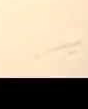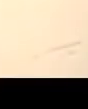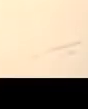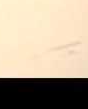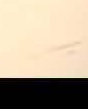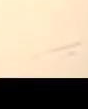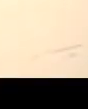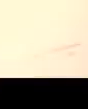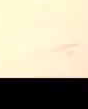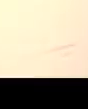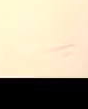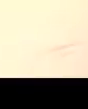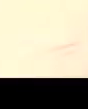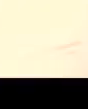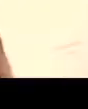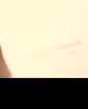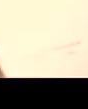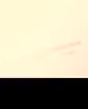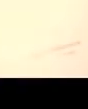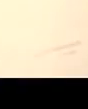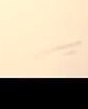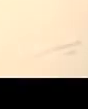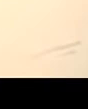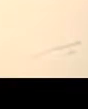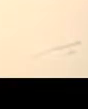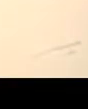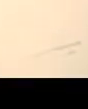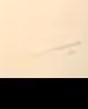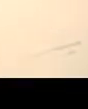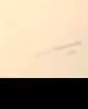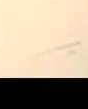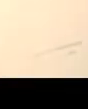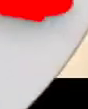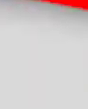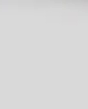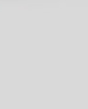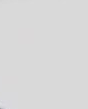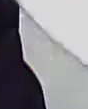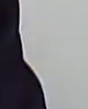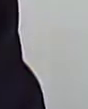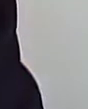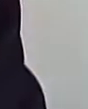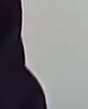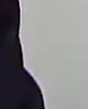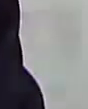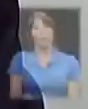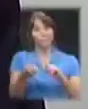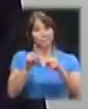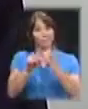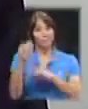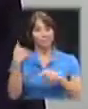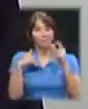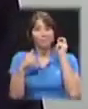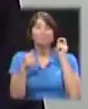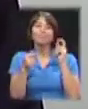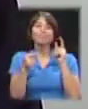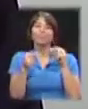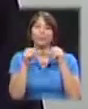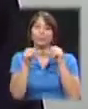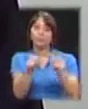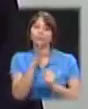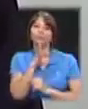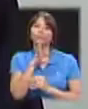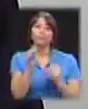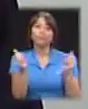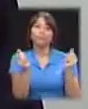más en las tesis, pero era un hombre de extraordinaria calidad humana. Continuamos, amigas y amigos,